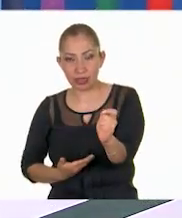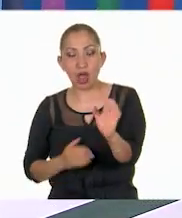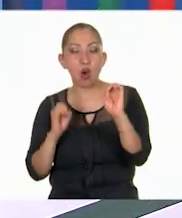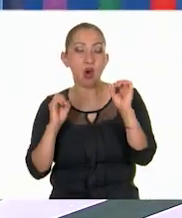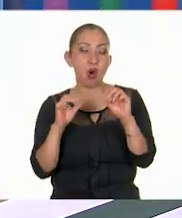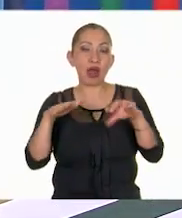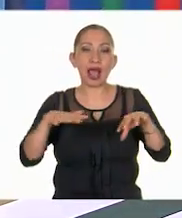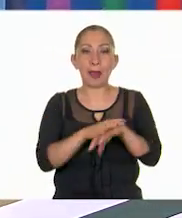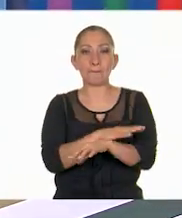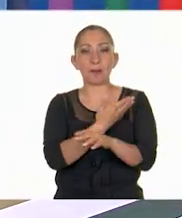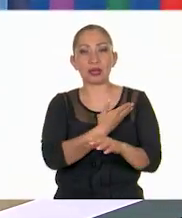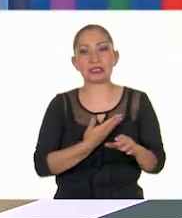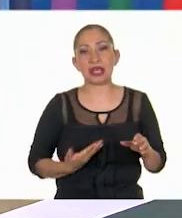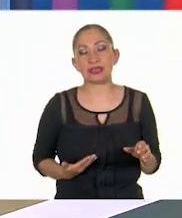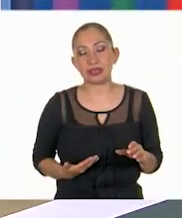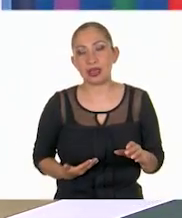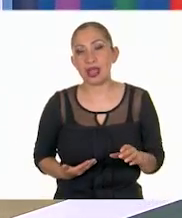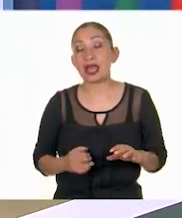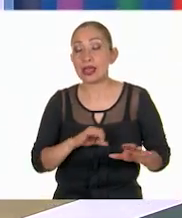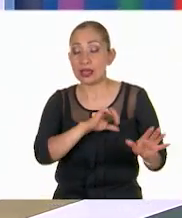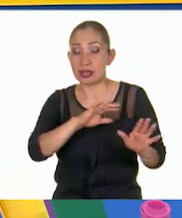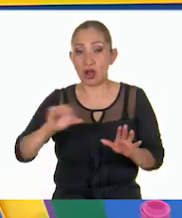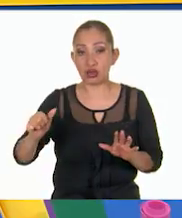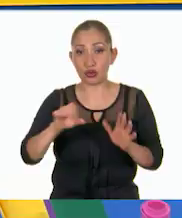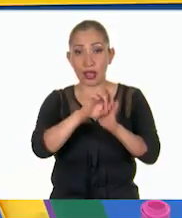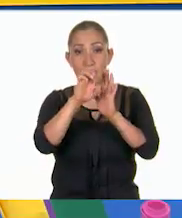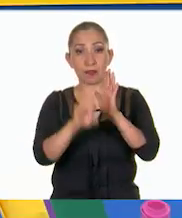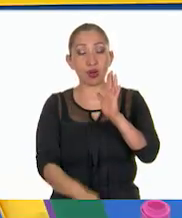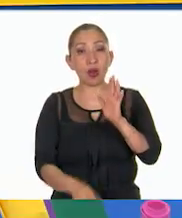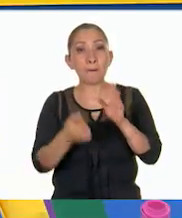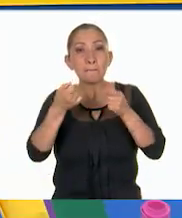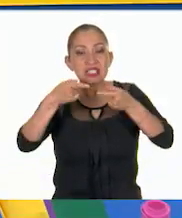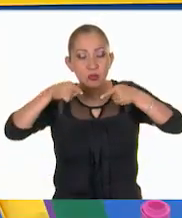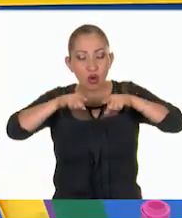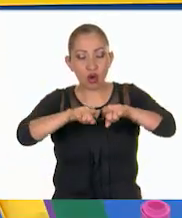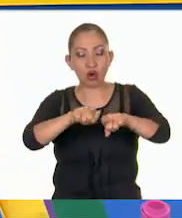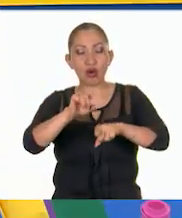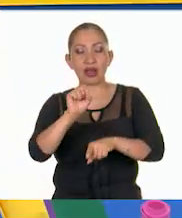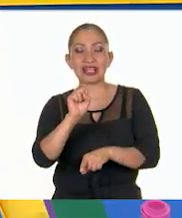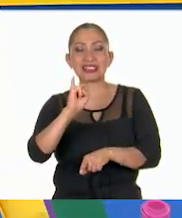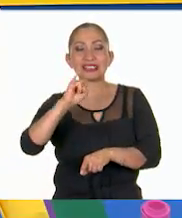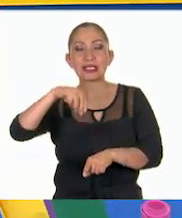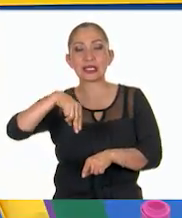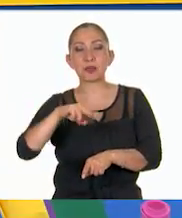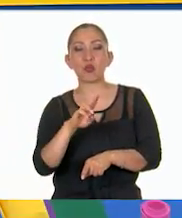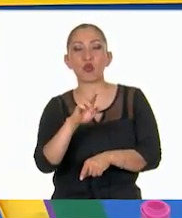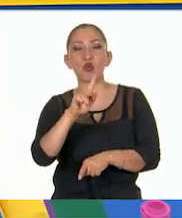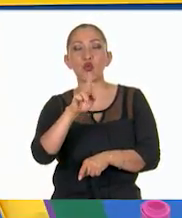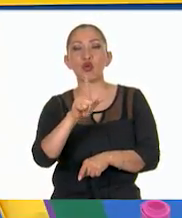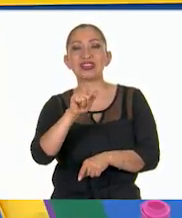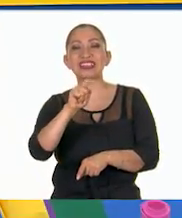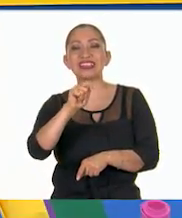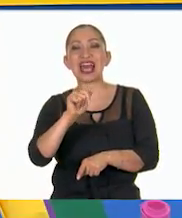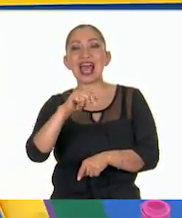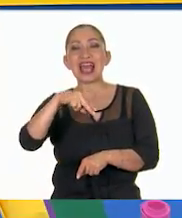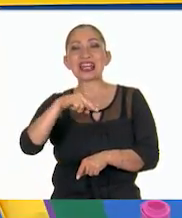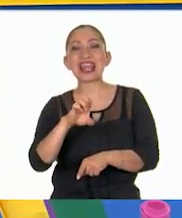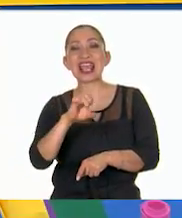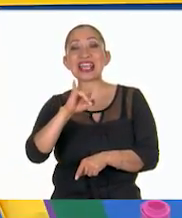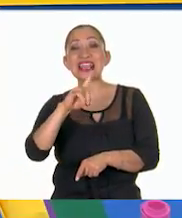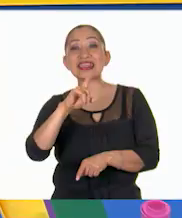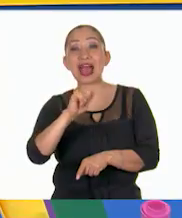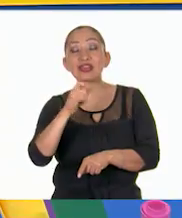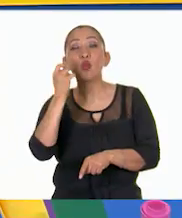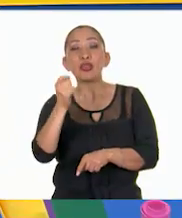del cambio de presidente. Y por otro lado, la simultaneidad se da cuando dos o más cosas ocurren